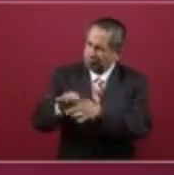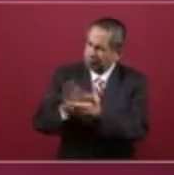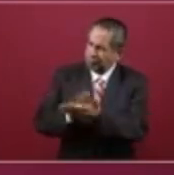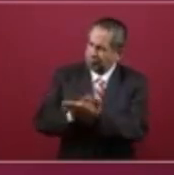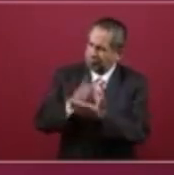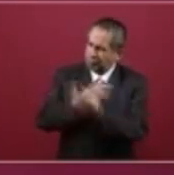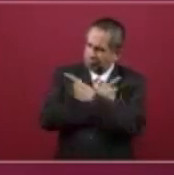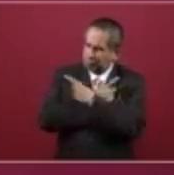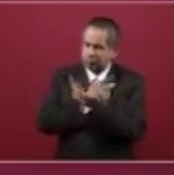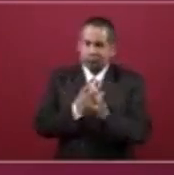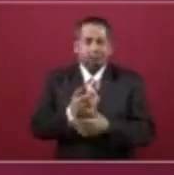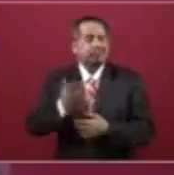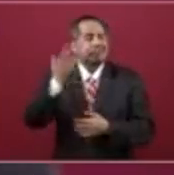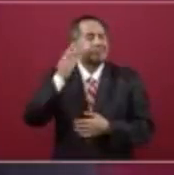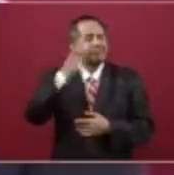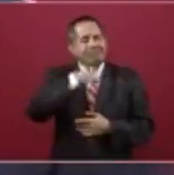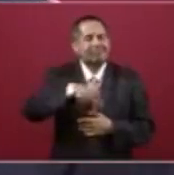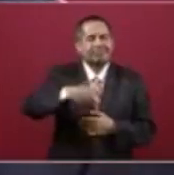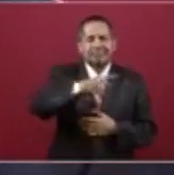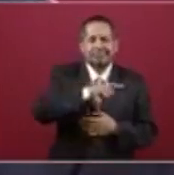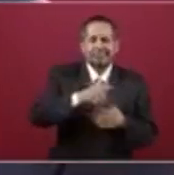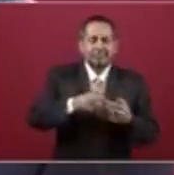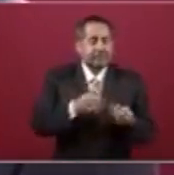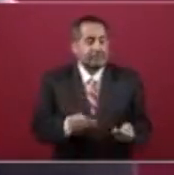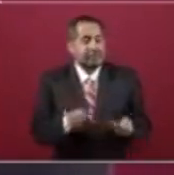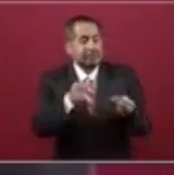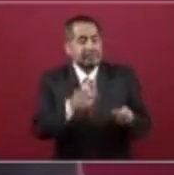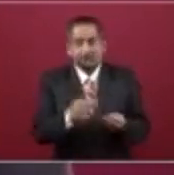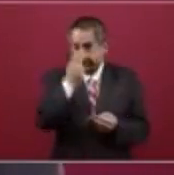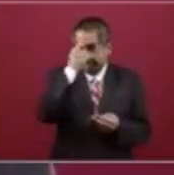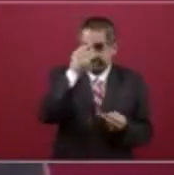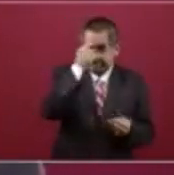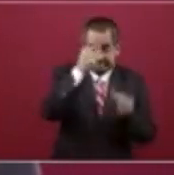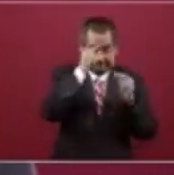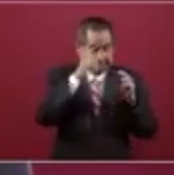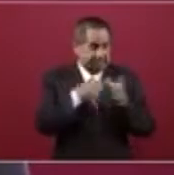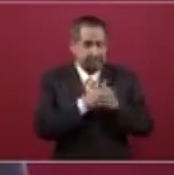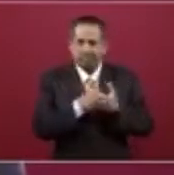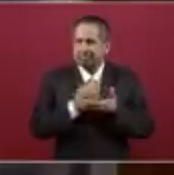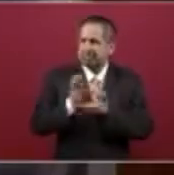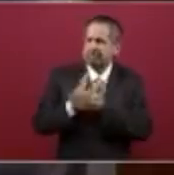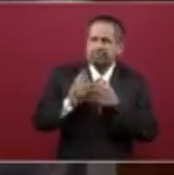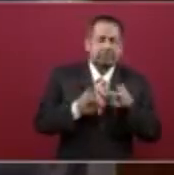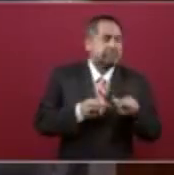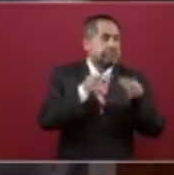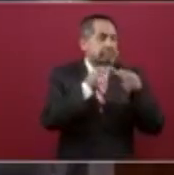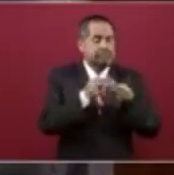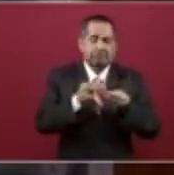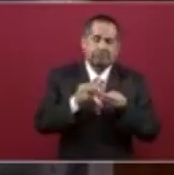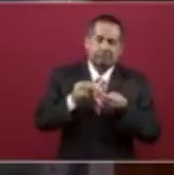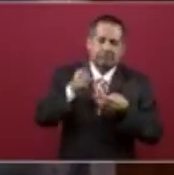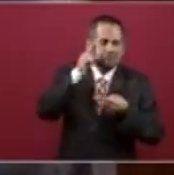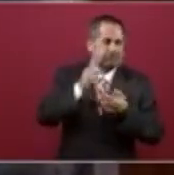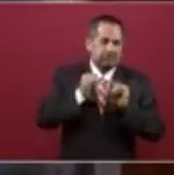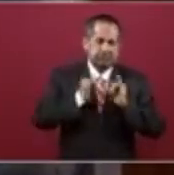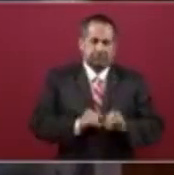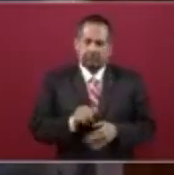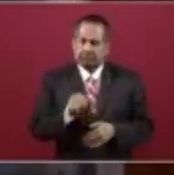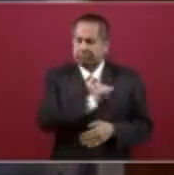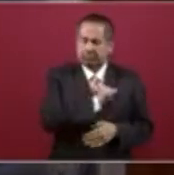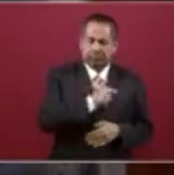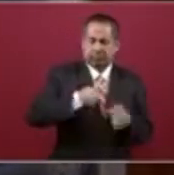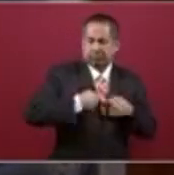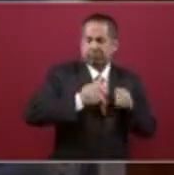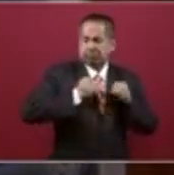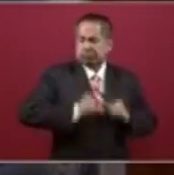han querido con el mercantilismo, con el neoliberalismo, con el individualismo,